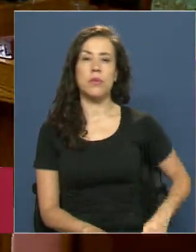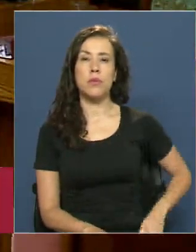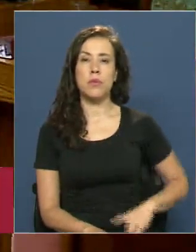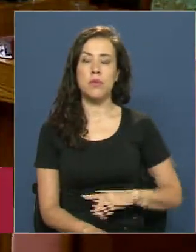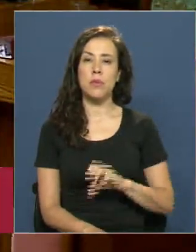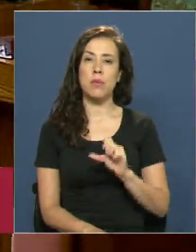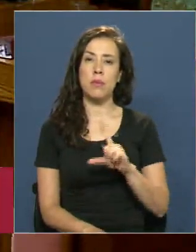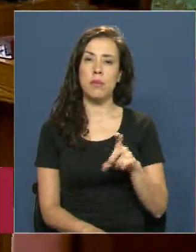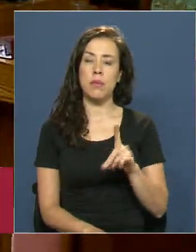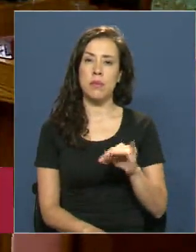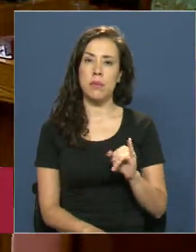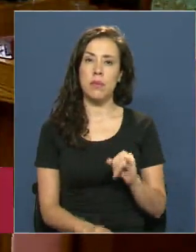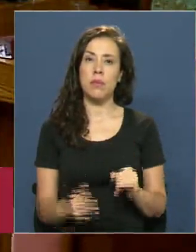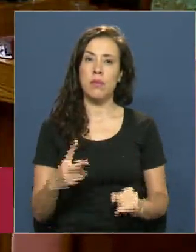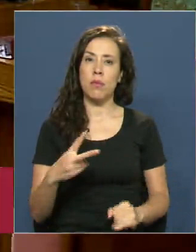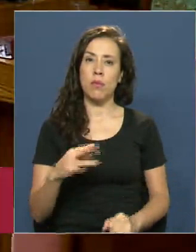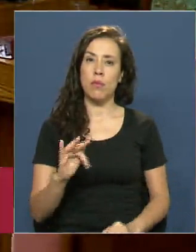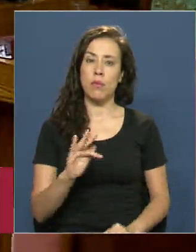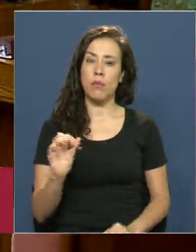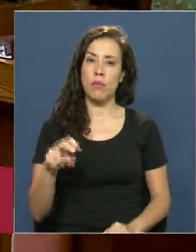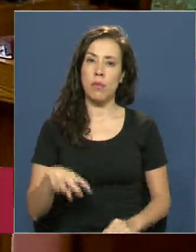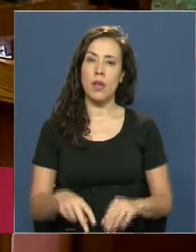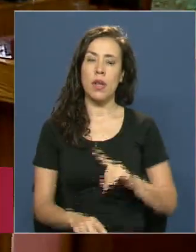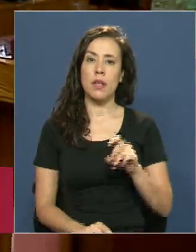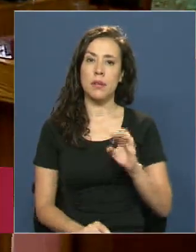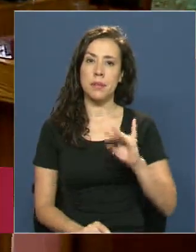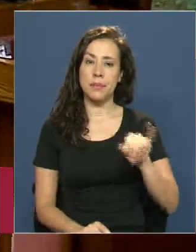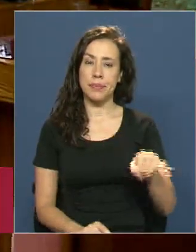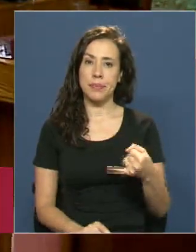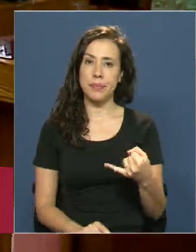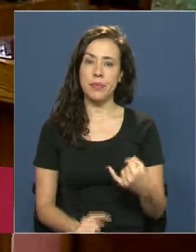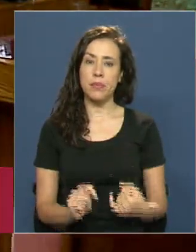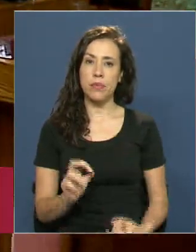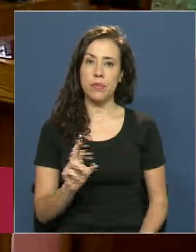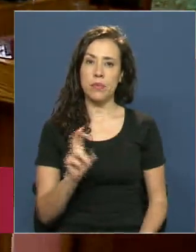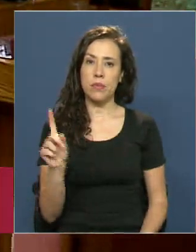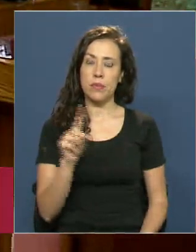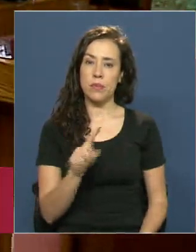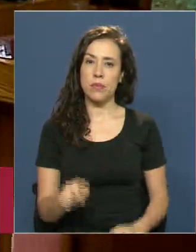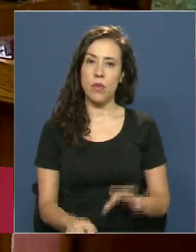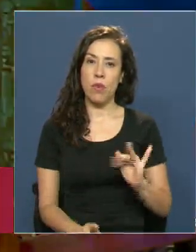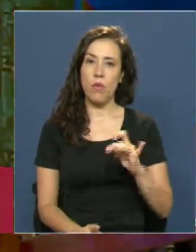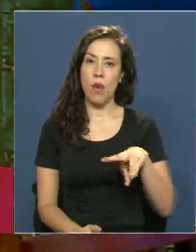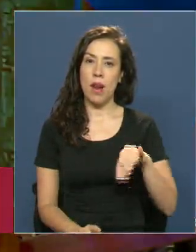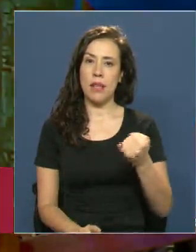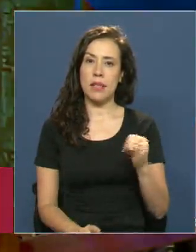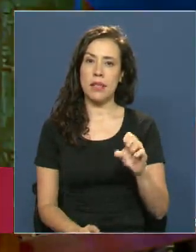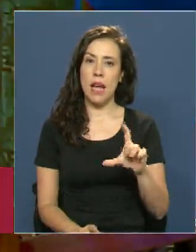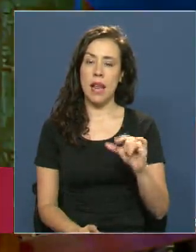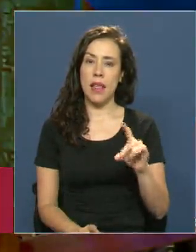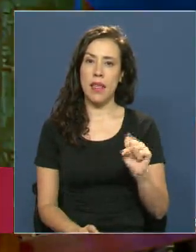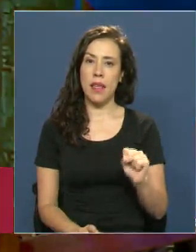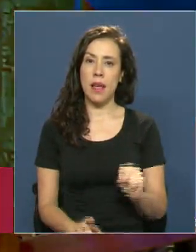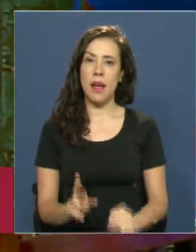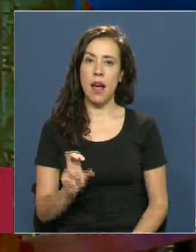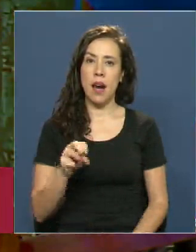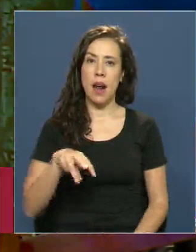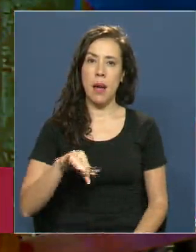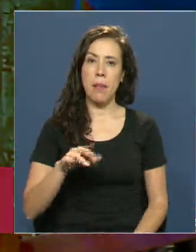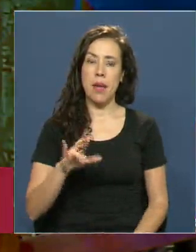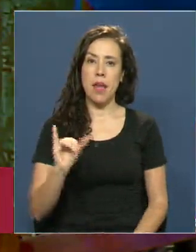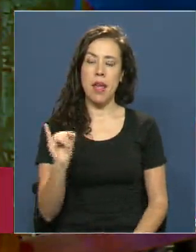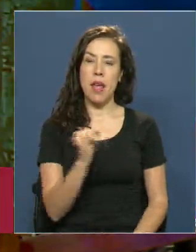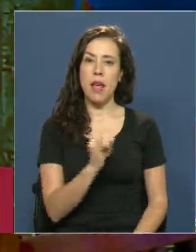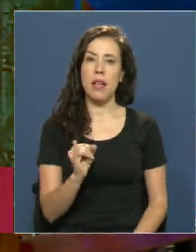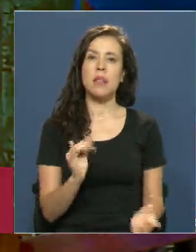Jorge Lezandi, diputada María José Hoffman, diputados Jorge Sabaj, Víctor Torres, Gonzalo Fuenzalía y Guillermo Ramírez,